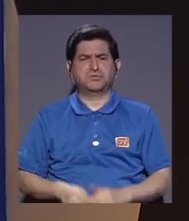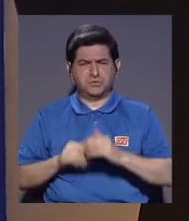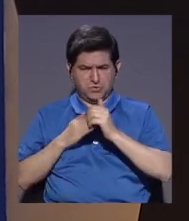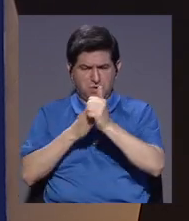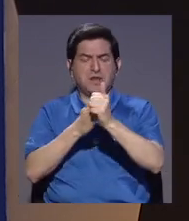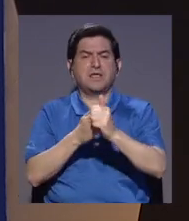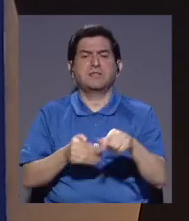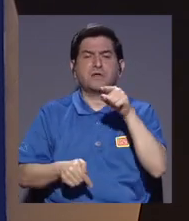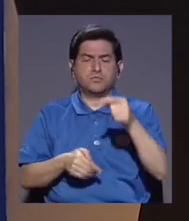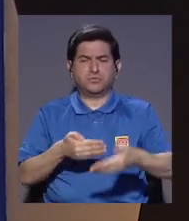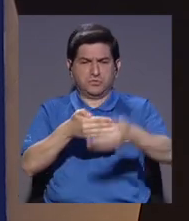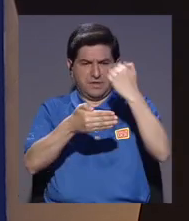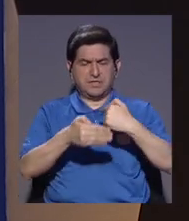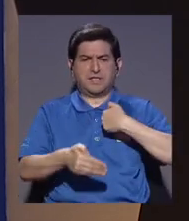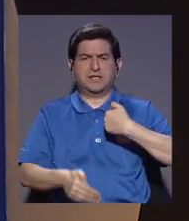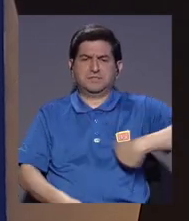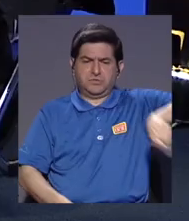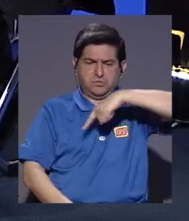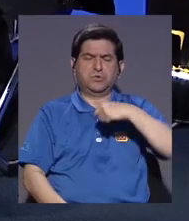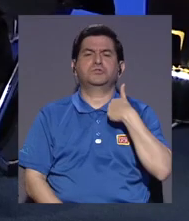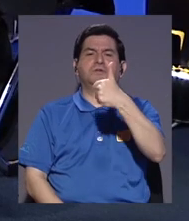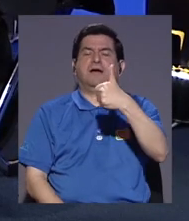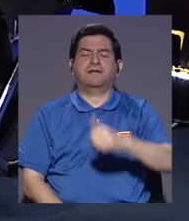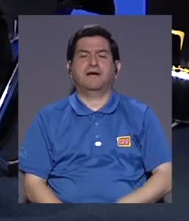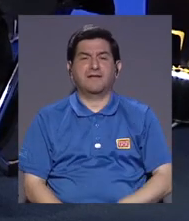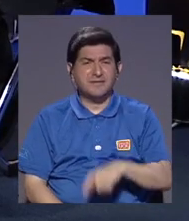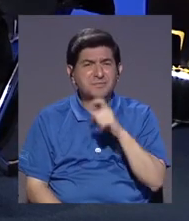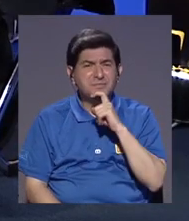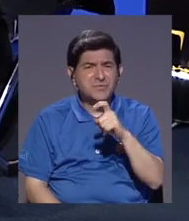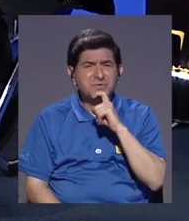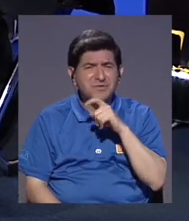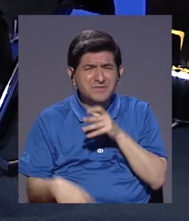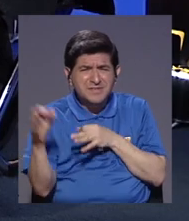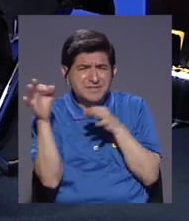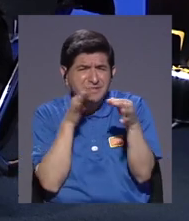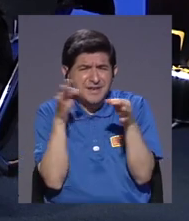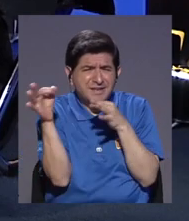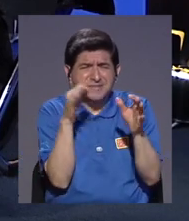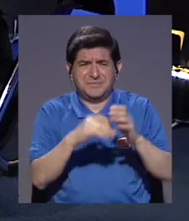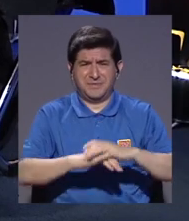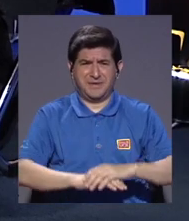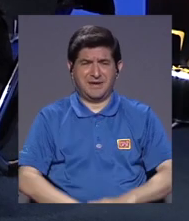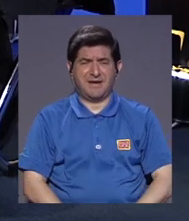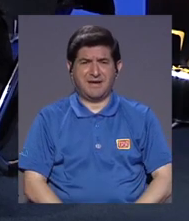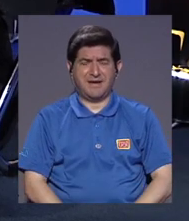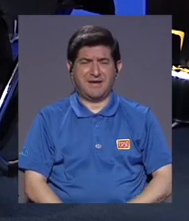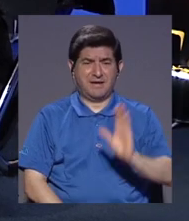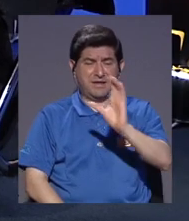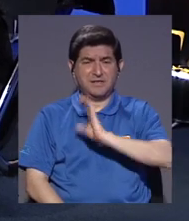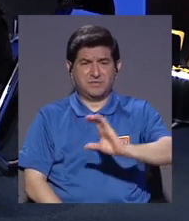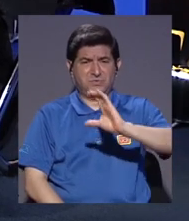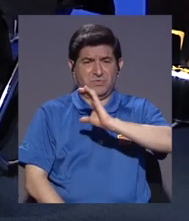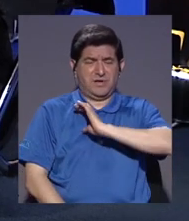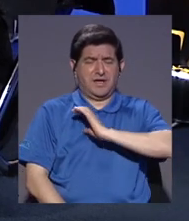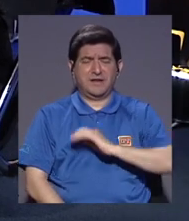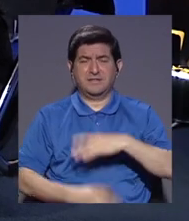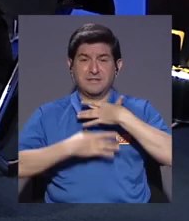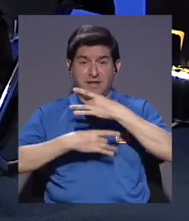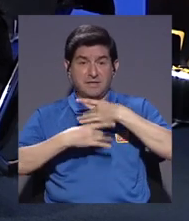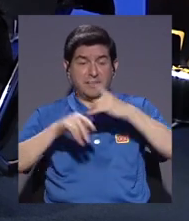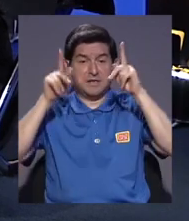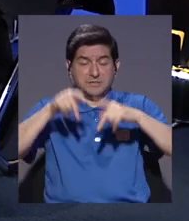ustedes vienen de atrás vamos a ganar así es era difícil decir eso y que su carisma nada más